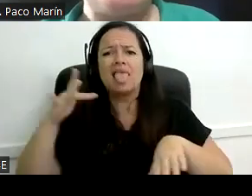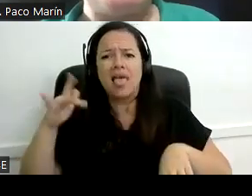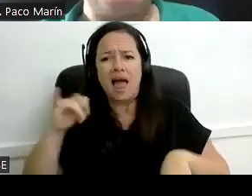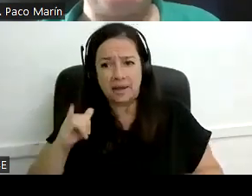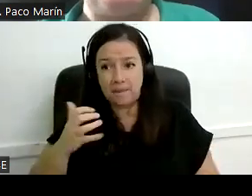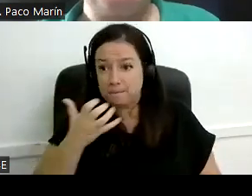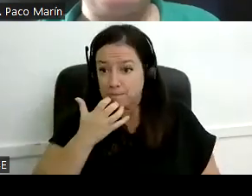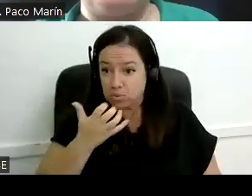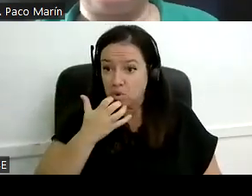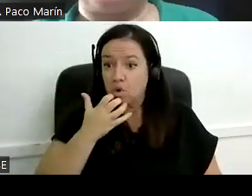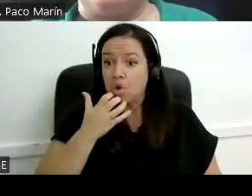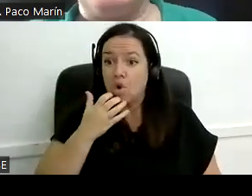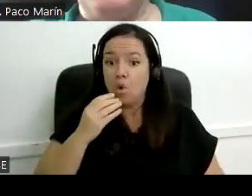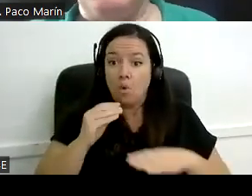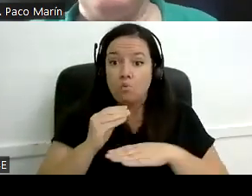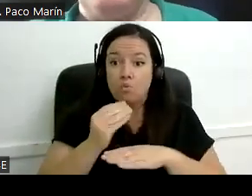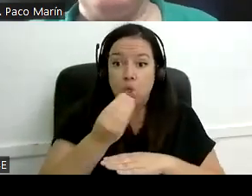a cualquier producto que produzca